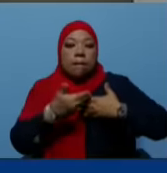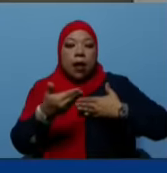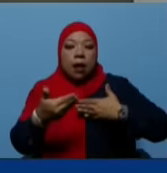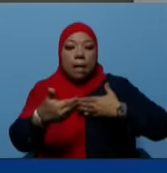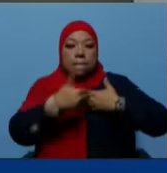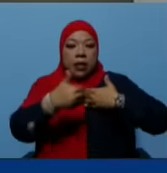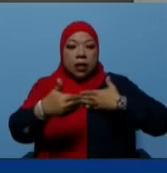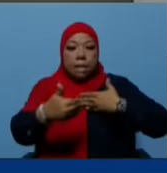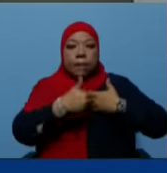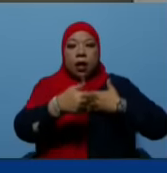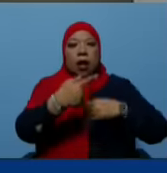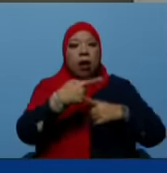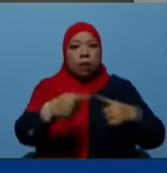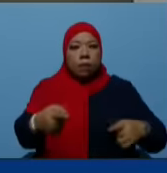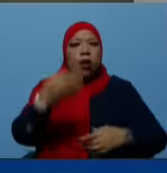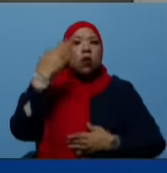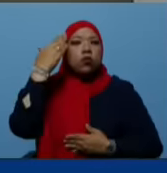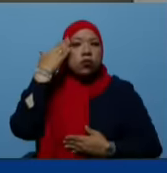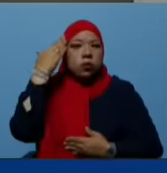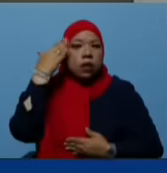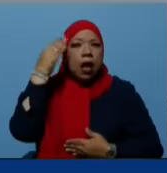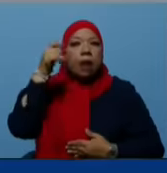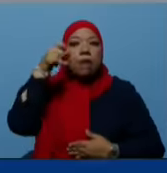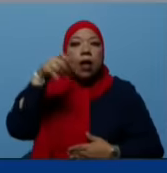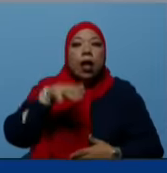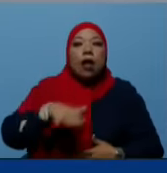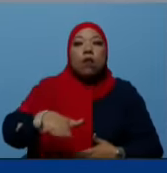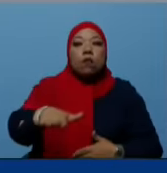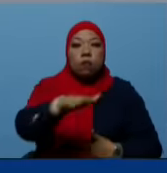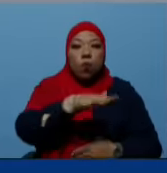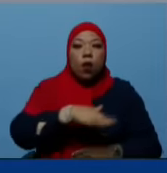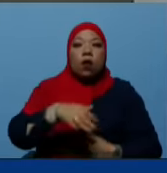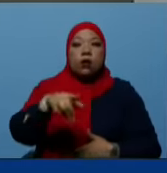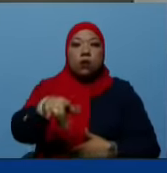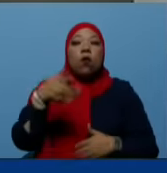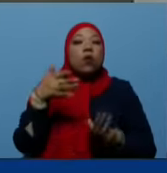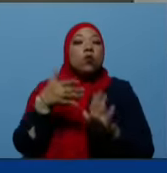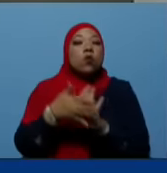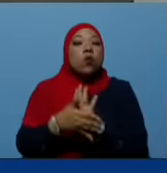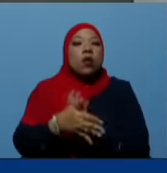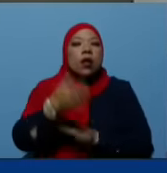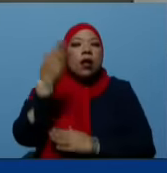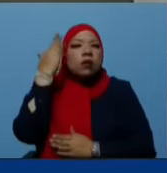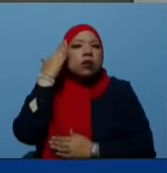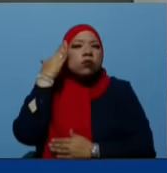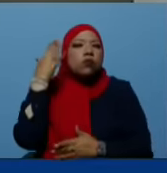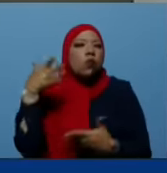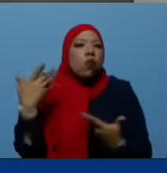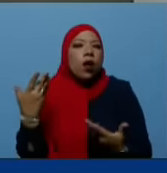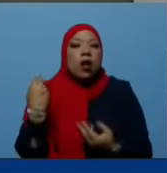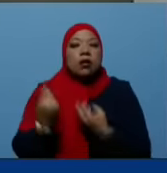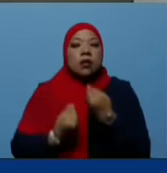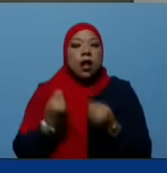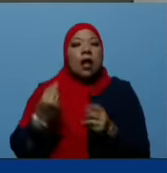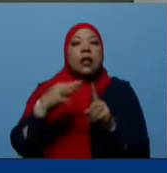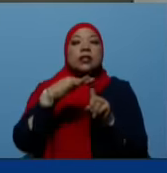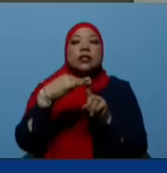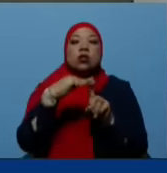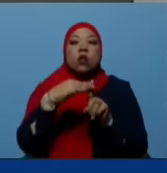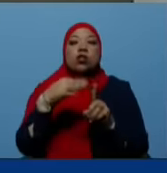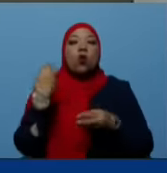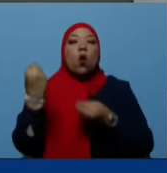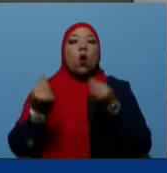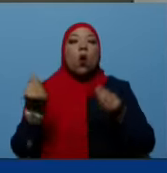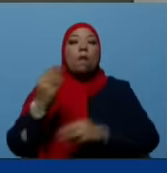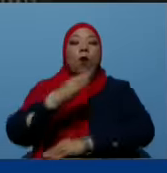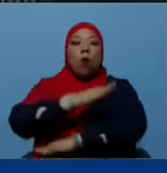Este pueblo tiene una sabiduría gigantesca para saber qué es lo que hay que hacer en cada coyuntura, en